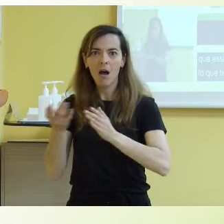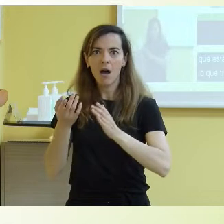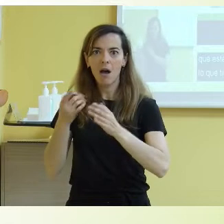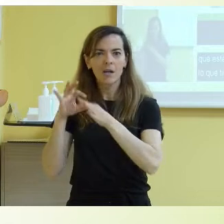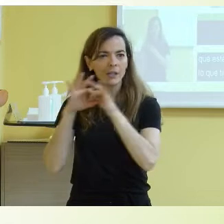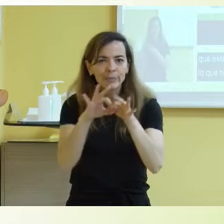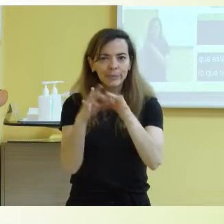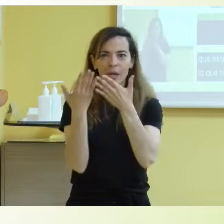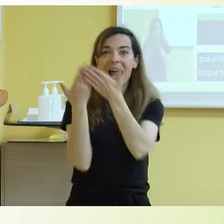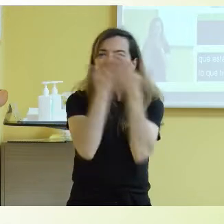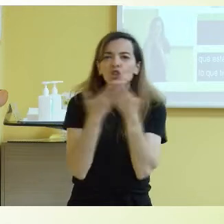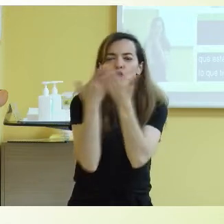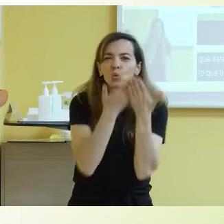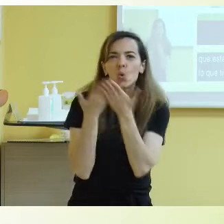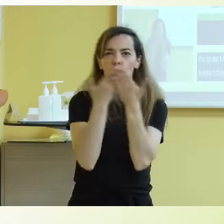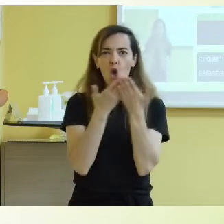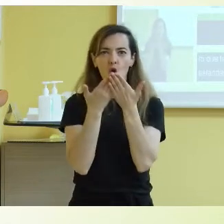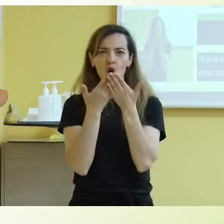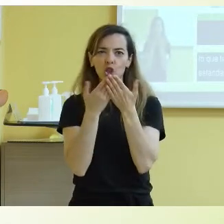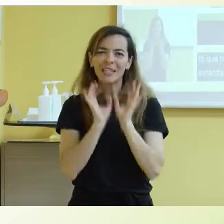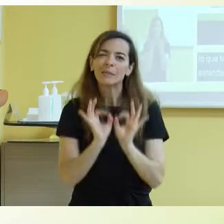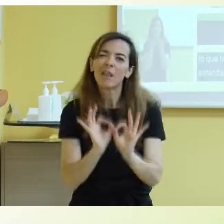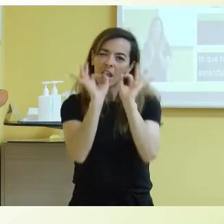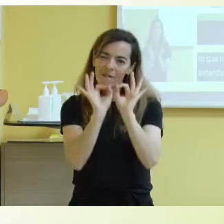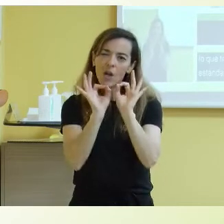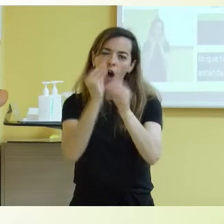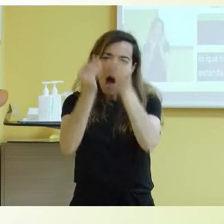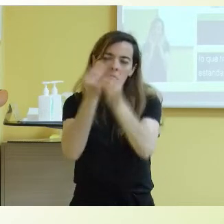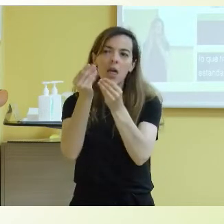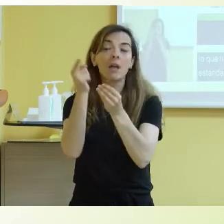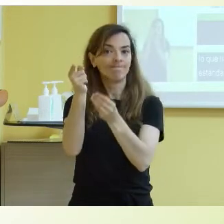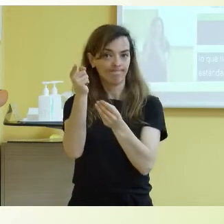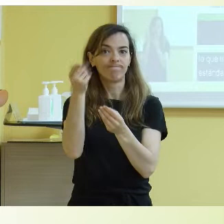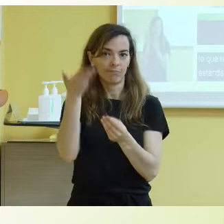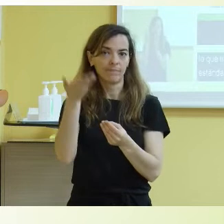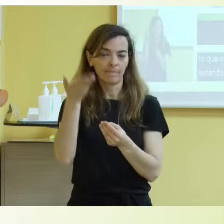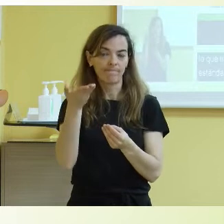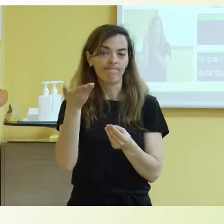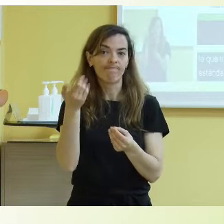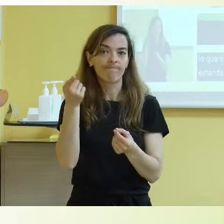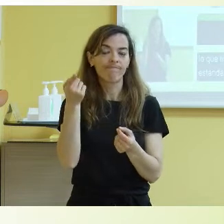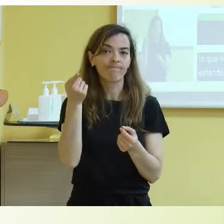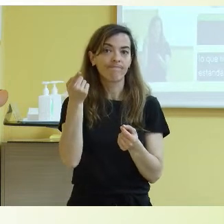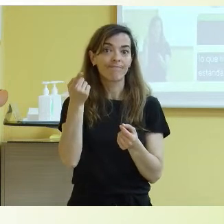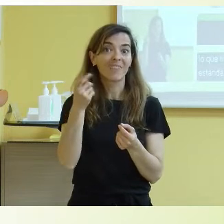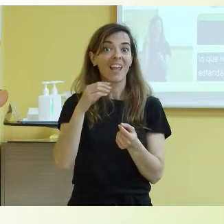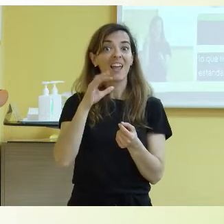vida o con estudios de alguna manera más específicos, etcétera. O sea, que la propia CIF da un